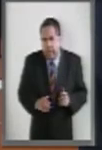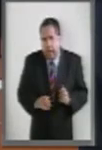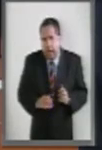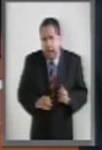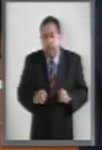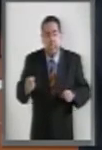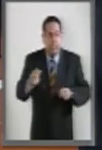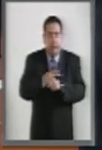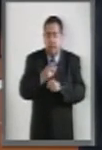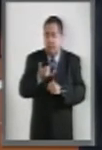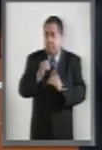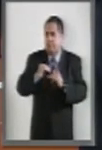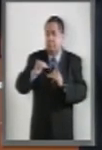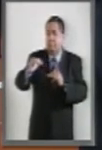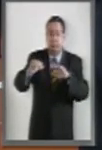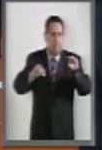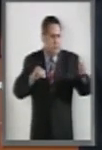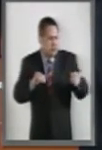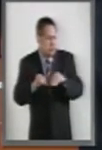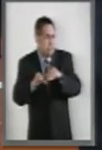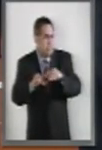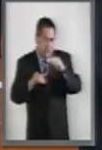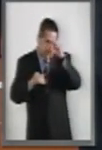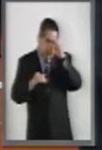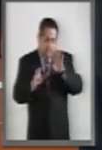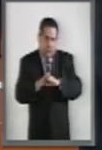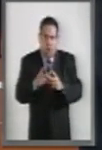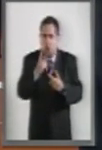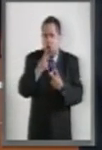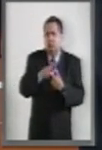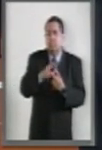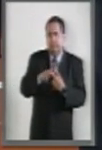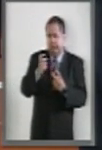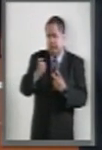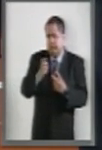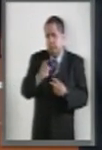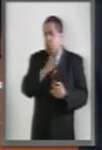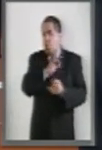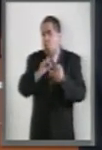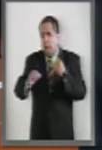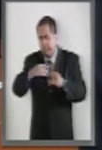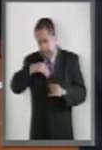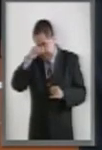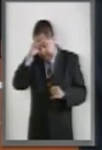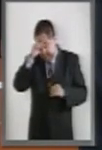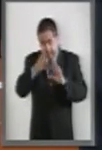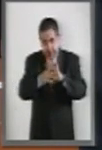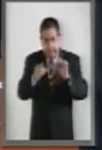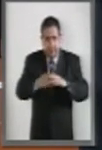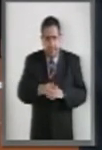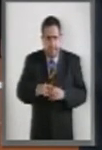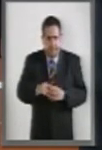pasado con la infraestructura, hay que tomar en consideración los dos elementos. Y una última reflexión: en todos los